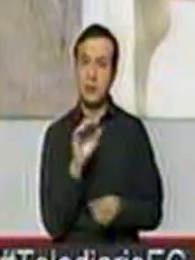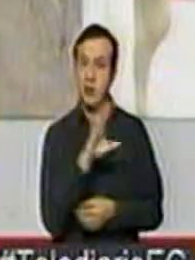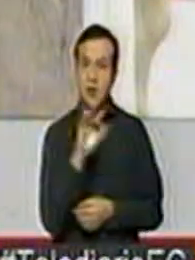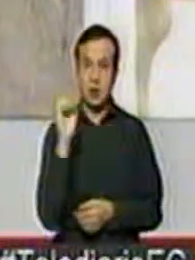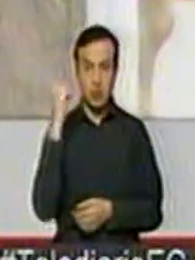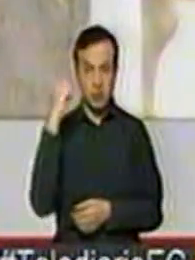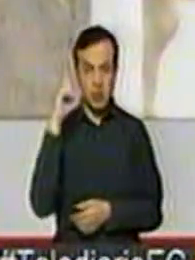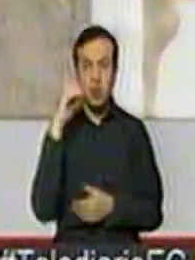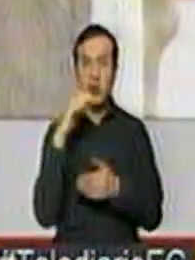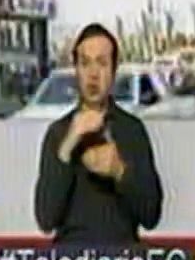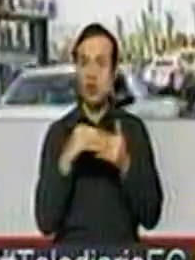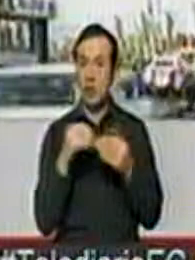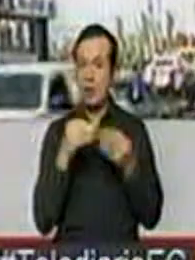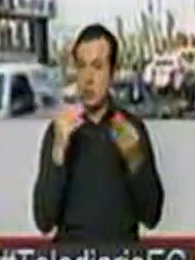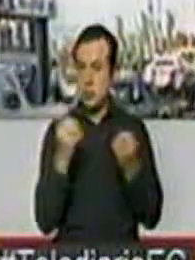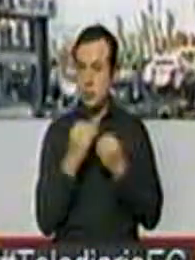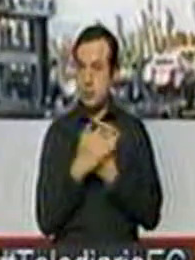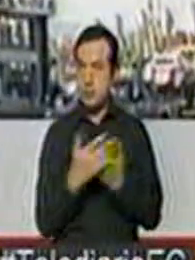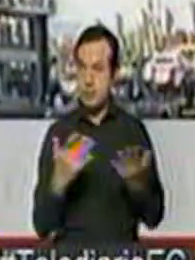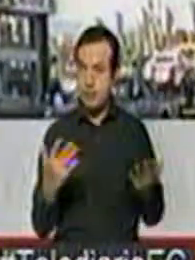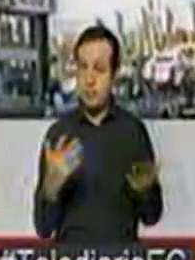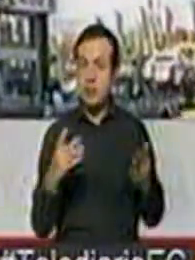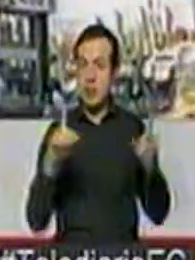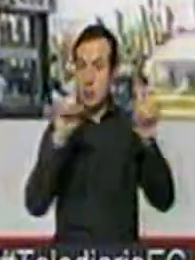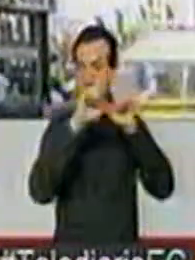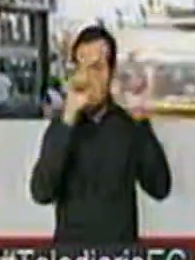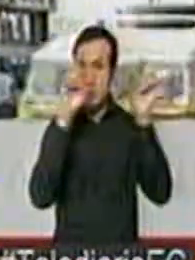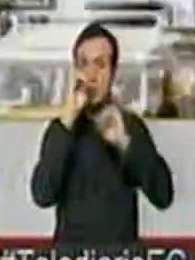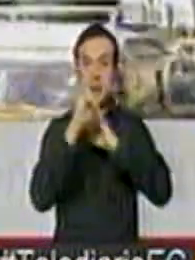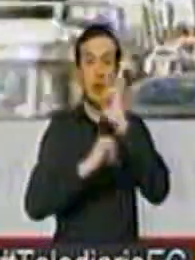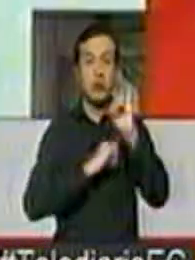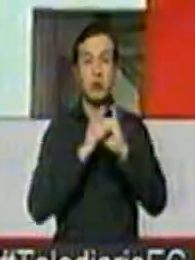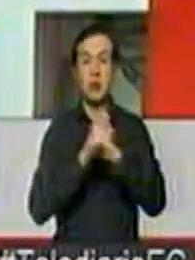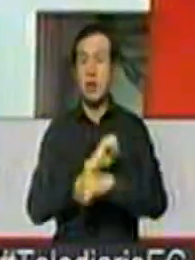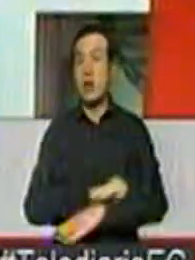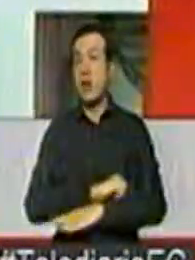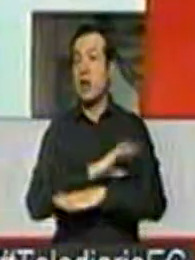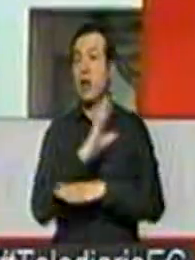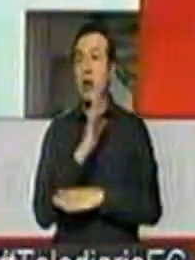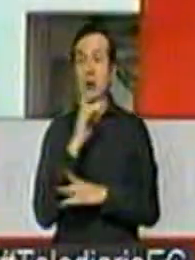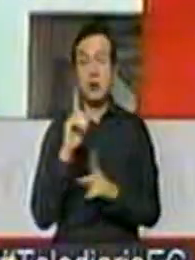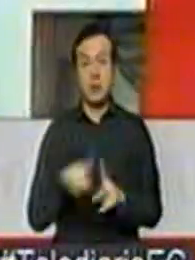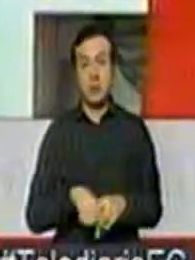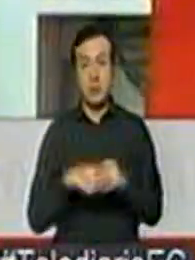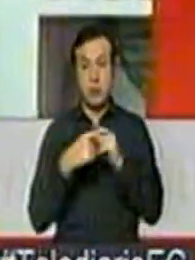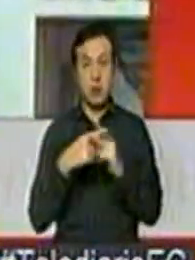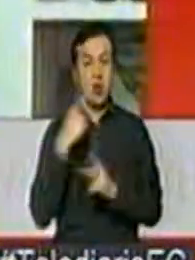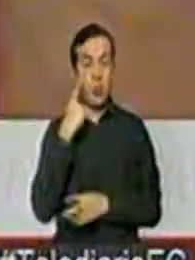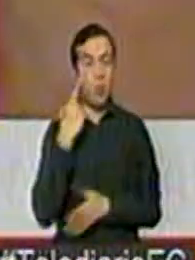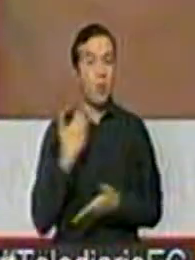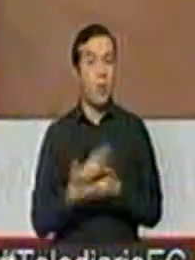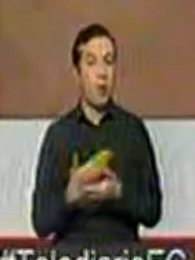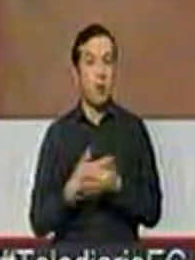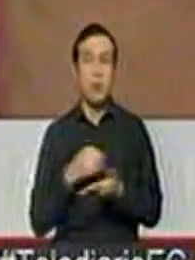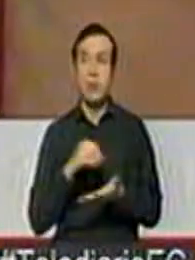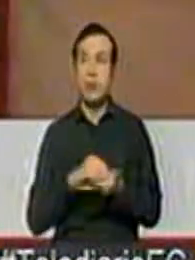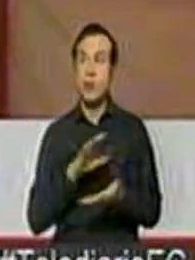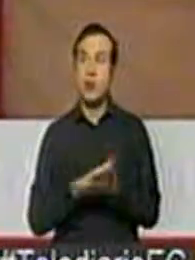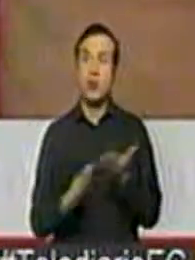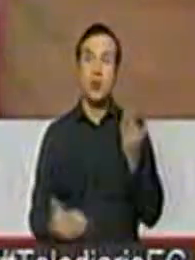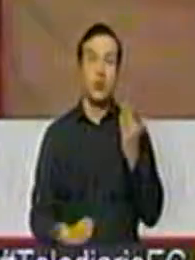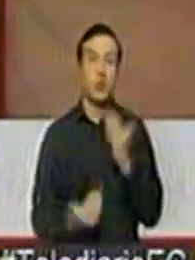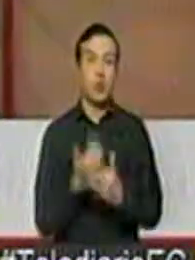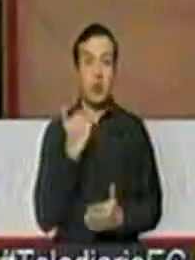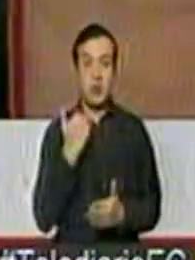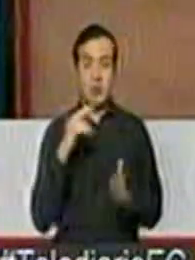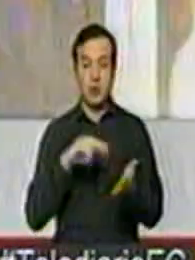millones de dólares. Además, la transnacional de las telecomunicaciones comenzará ya las pruebas para la implementación de la tecnología